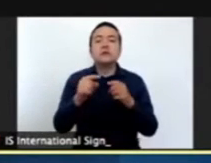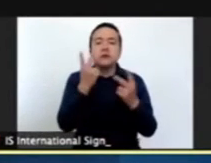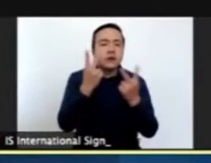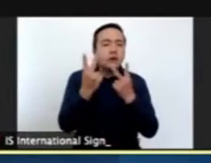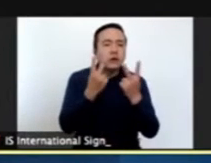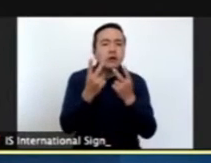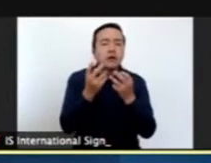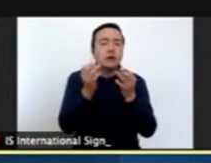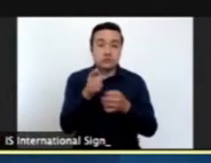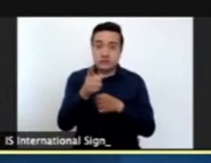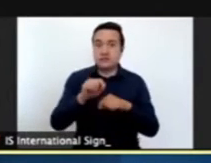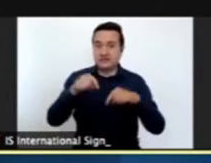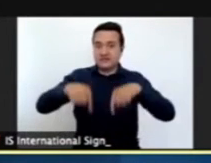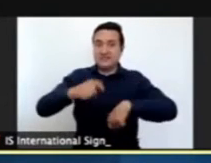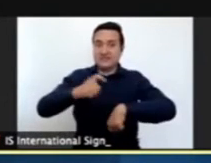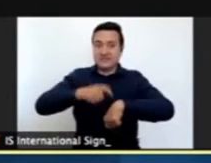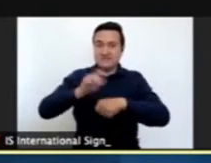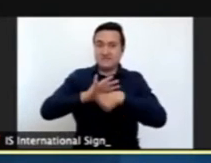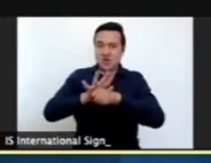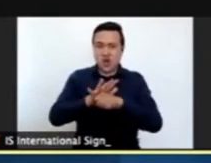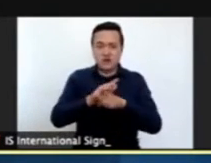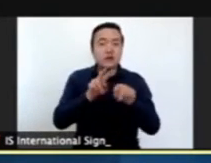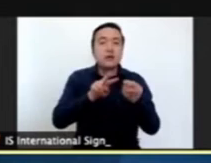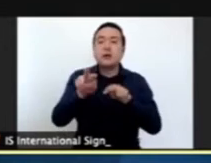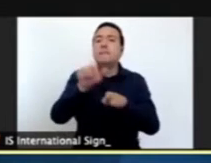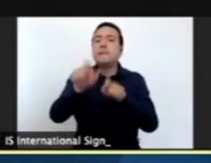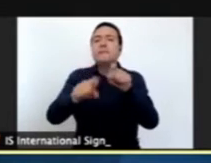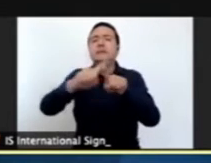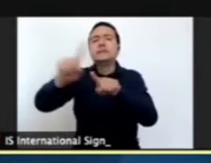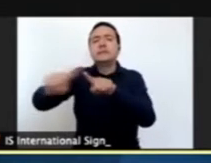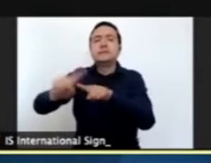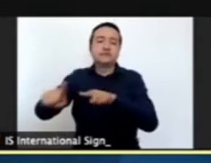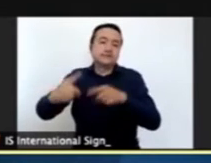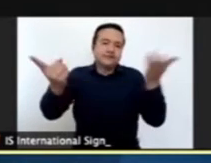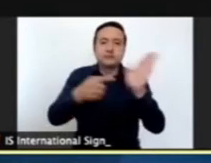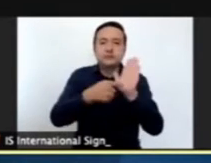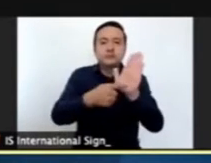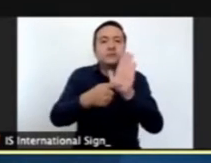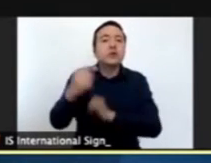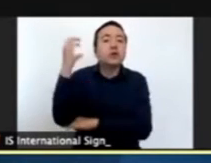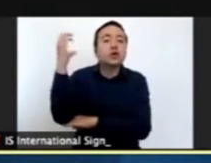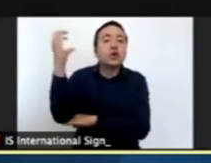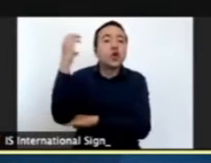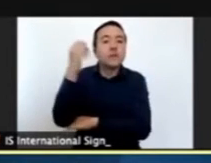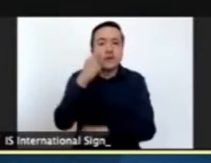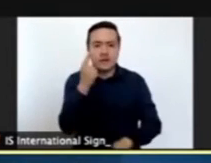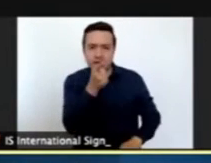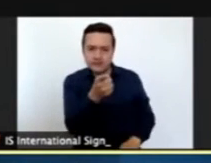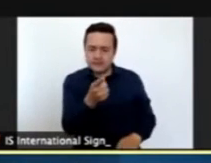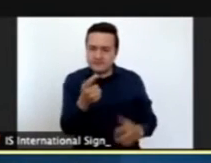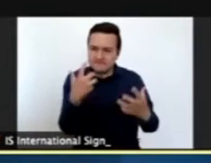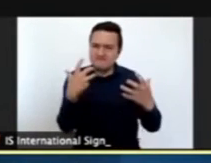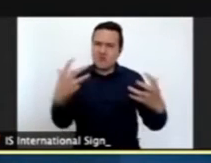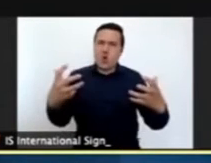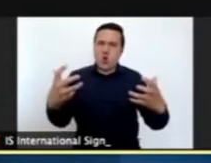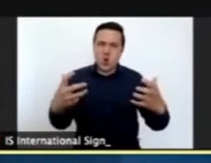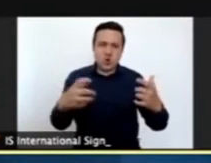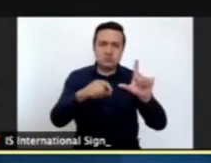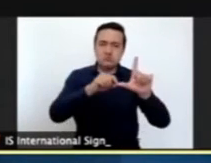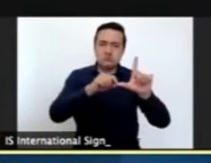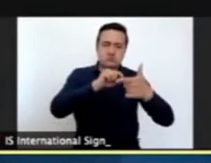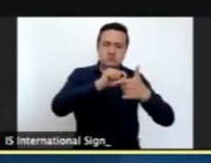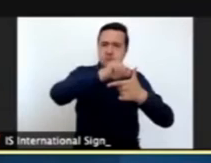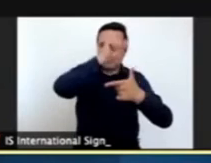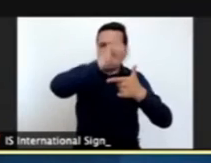probabilidades sobrevivir de la comey 19 en distintas poblaciones y aquí estamos hablando de colombia y vemos que hay